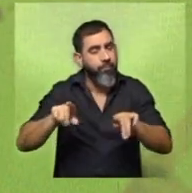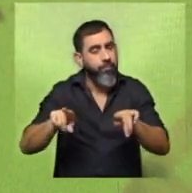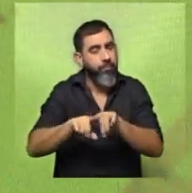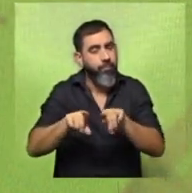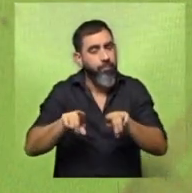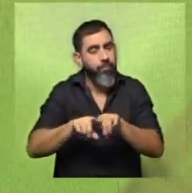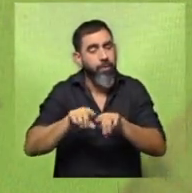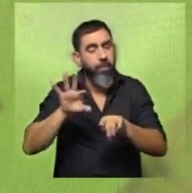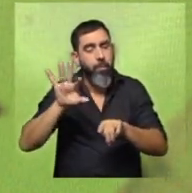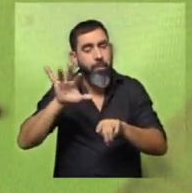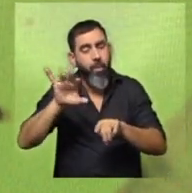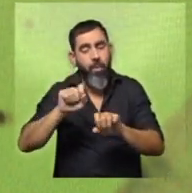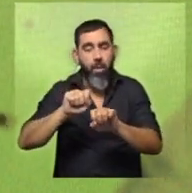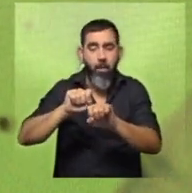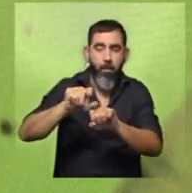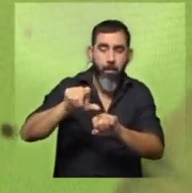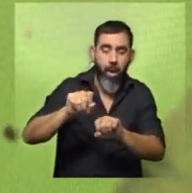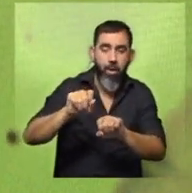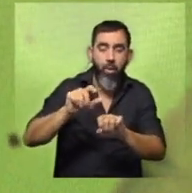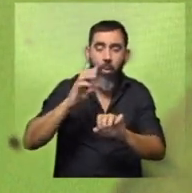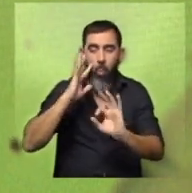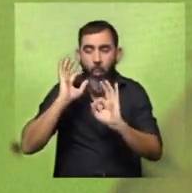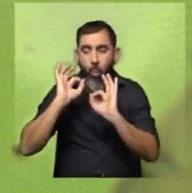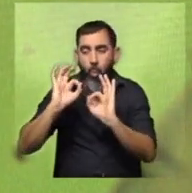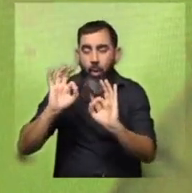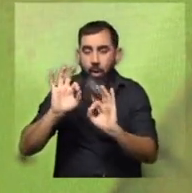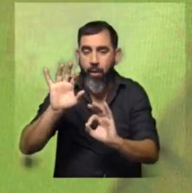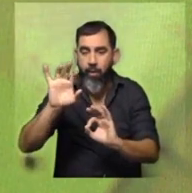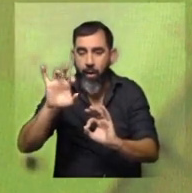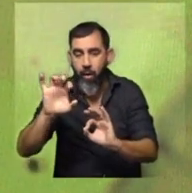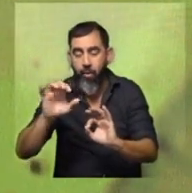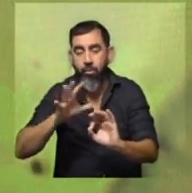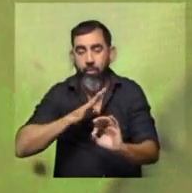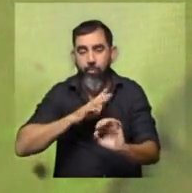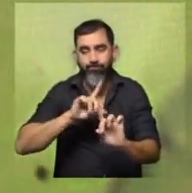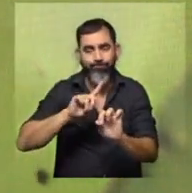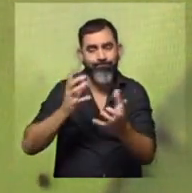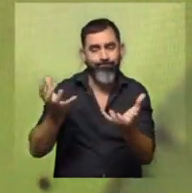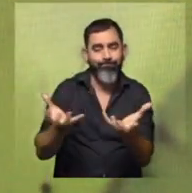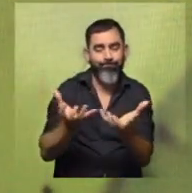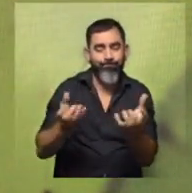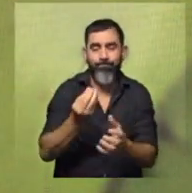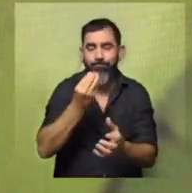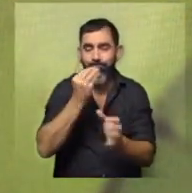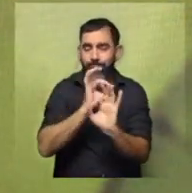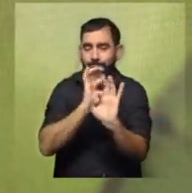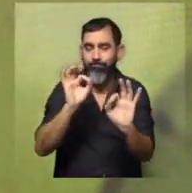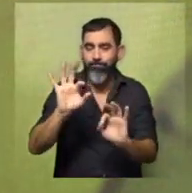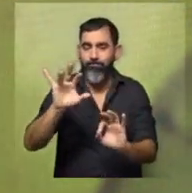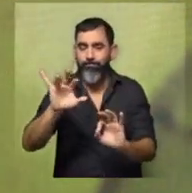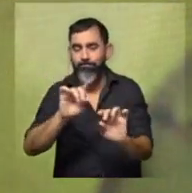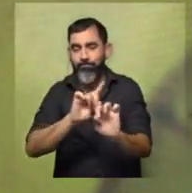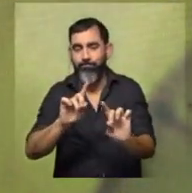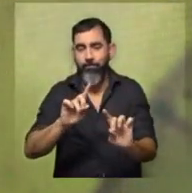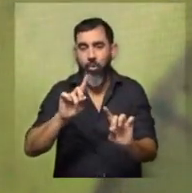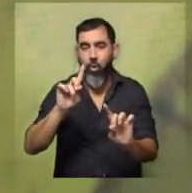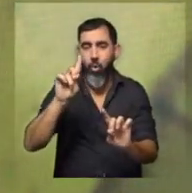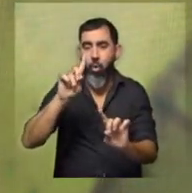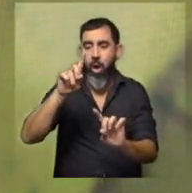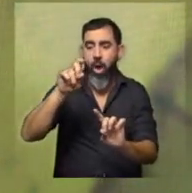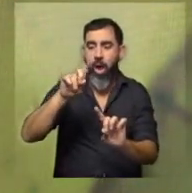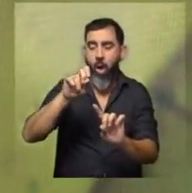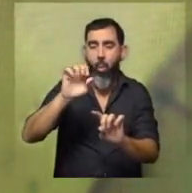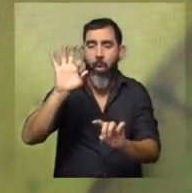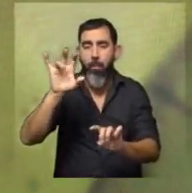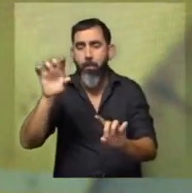el microondas hace mal, hay que usarlo con cuidado, yo no caliento mis alimentos en el microondas, no riegues plantas con agua